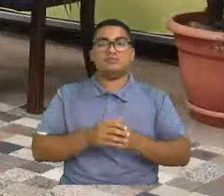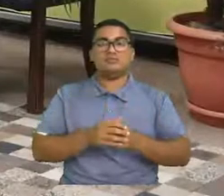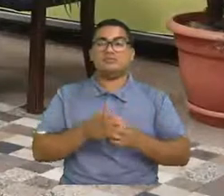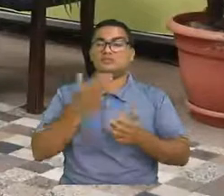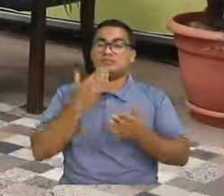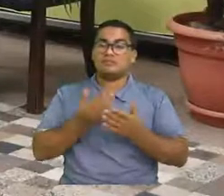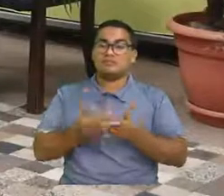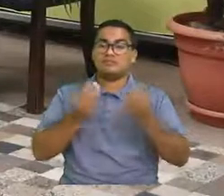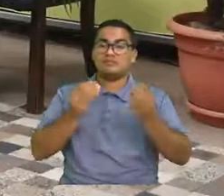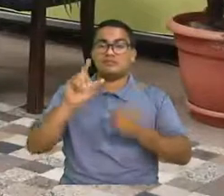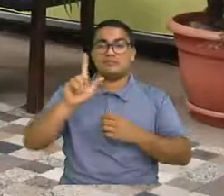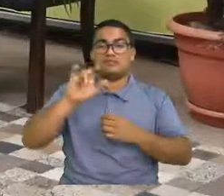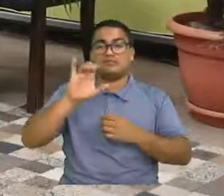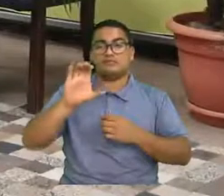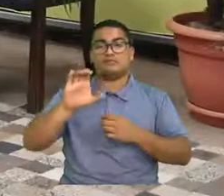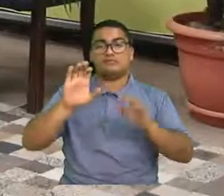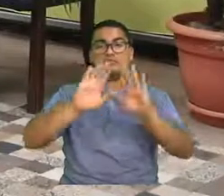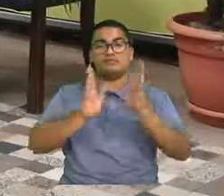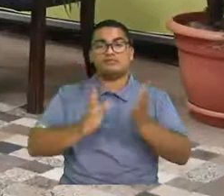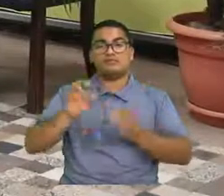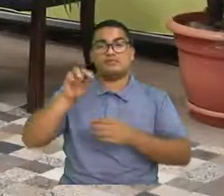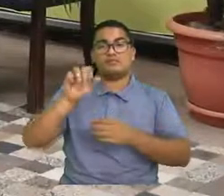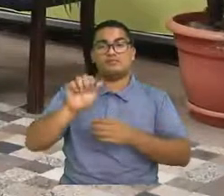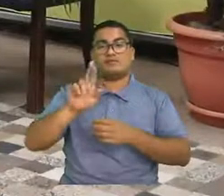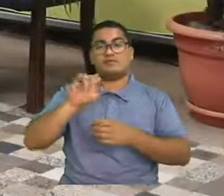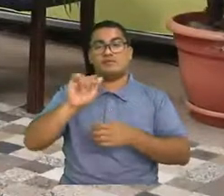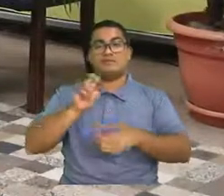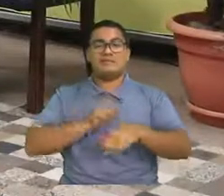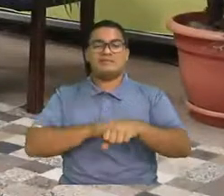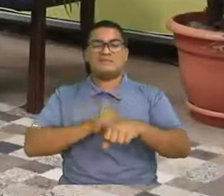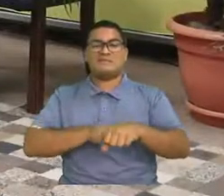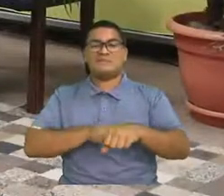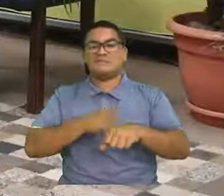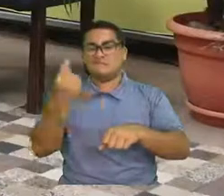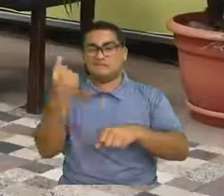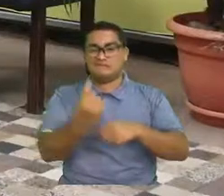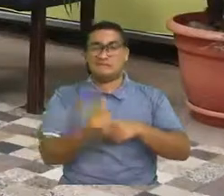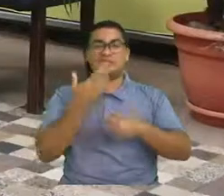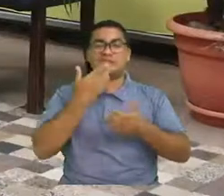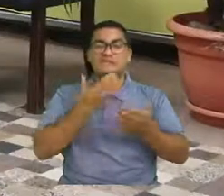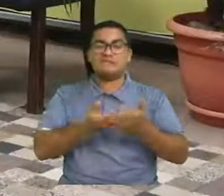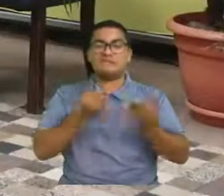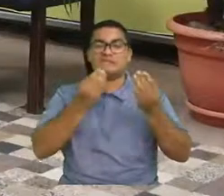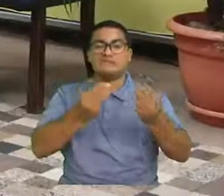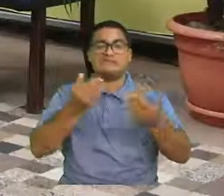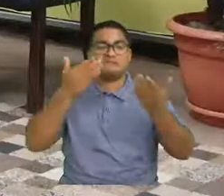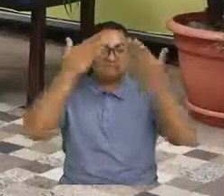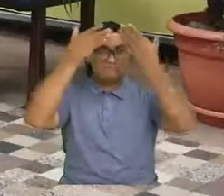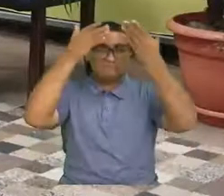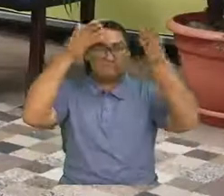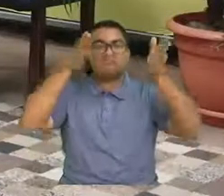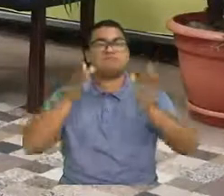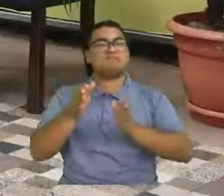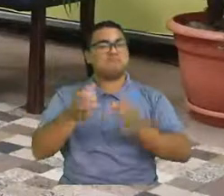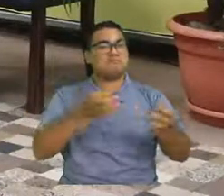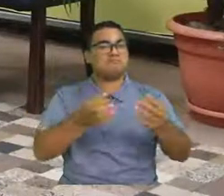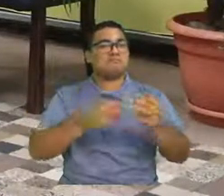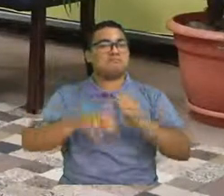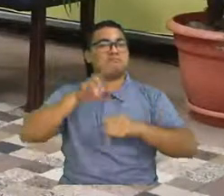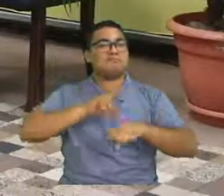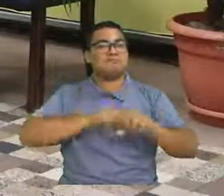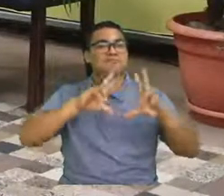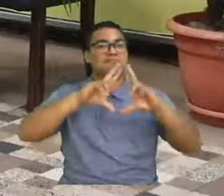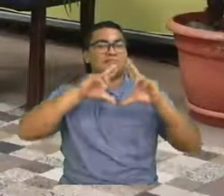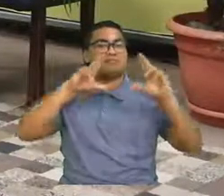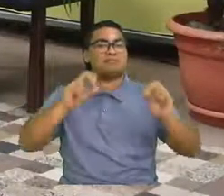Sí. Le agradecemos, licenciada María Auxiliadora Campos, por su valioso tiempo. Muchas gracias por compartir su conocimiento sobre esta importante Jornada Nacional de Vacunación.